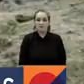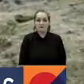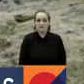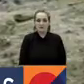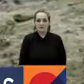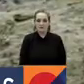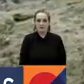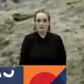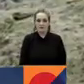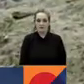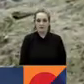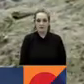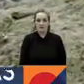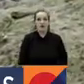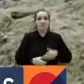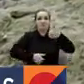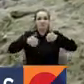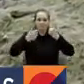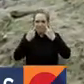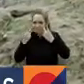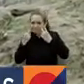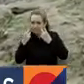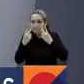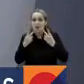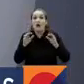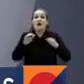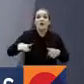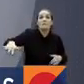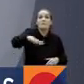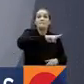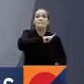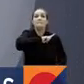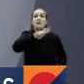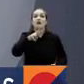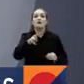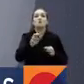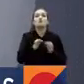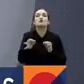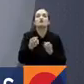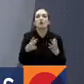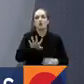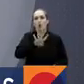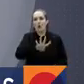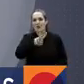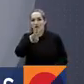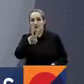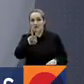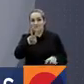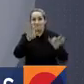De acuerdo con las autoridades, 16 de los 42 municipios que tiene el Valle del Cauca se registraron